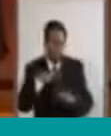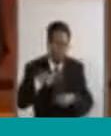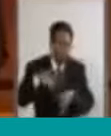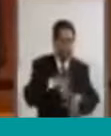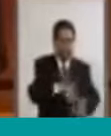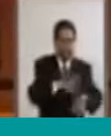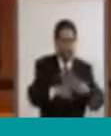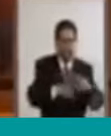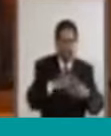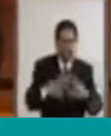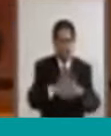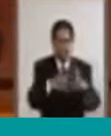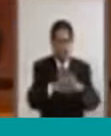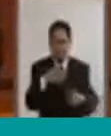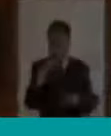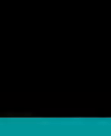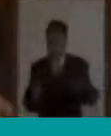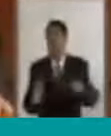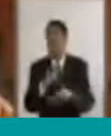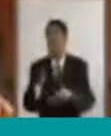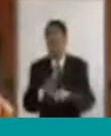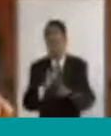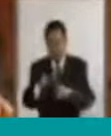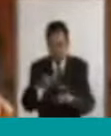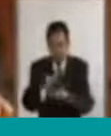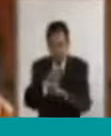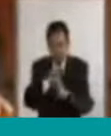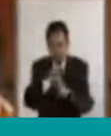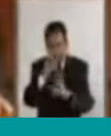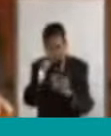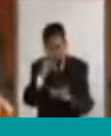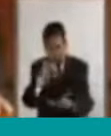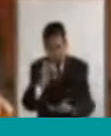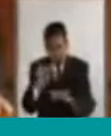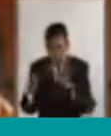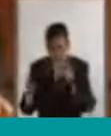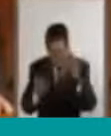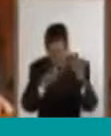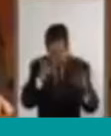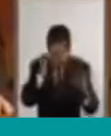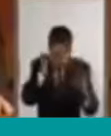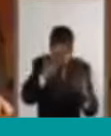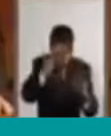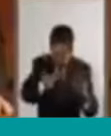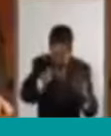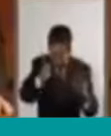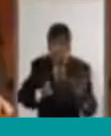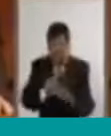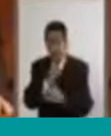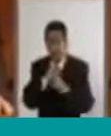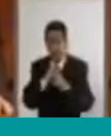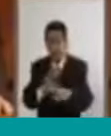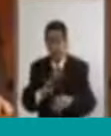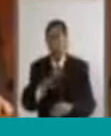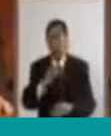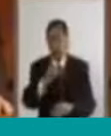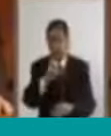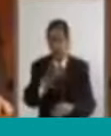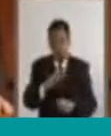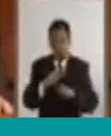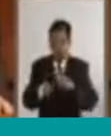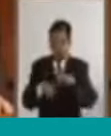de estar y poner en riesgo al país. Seriamente, analicen, porque sí se va